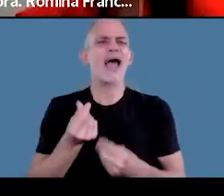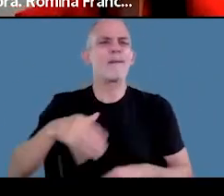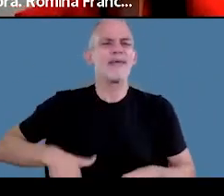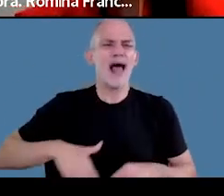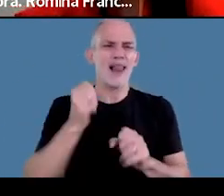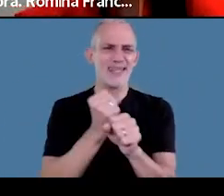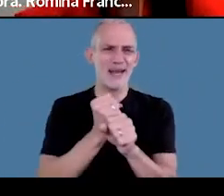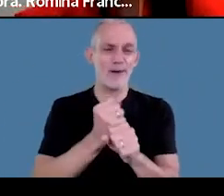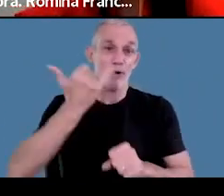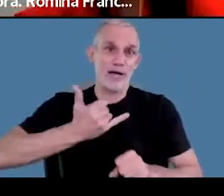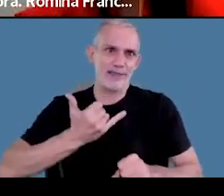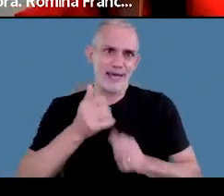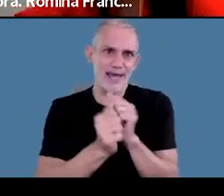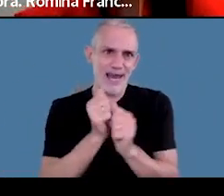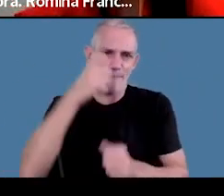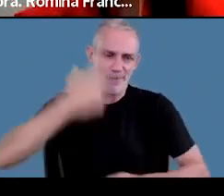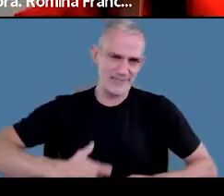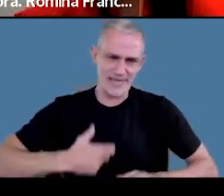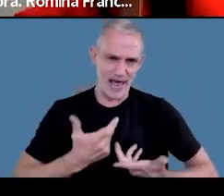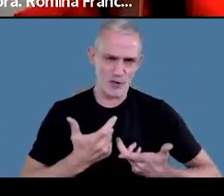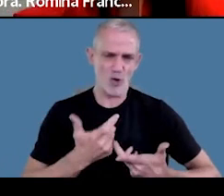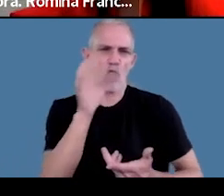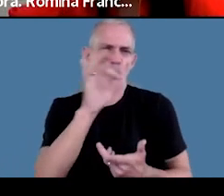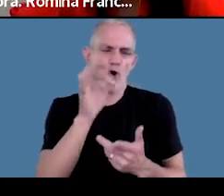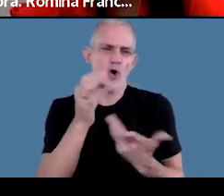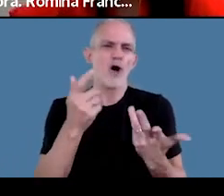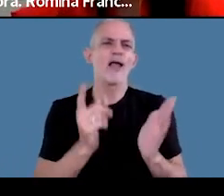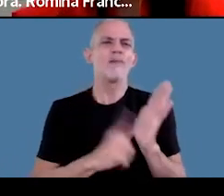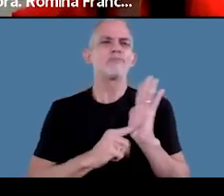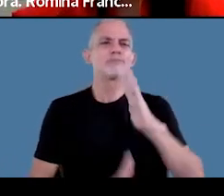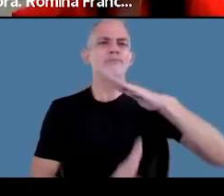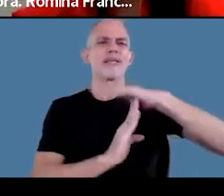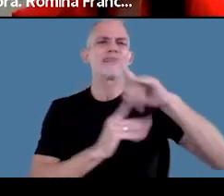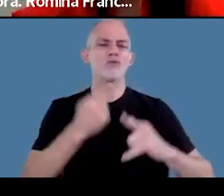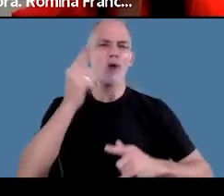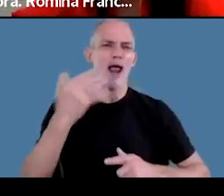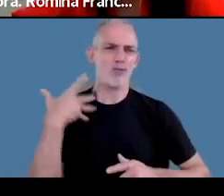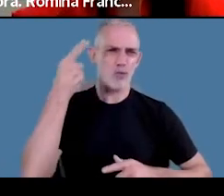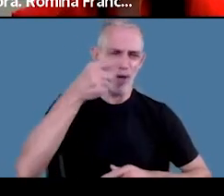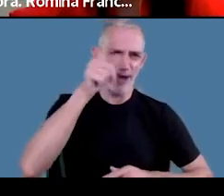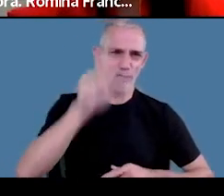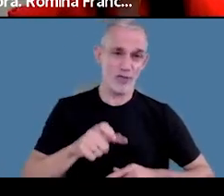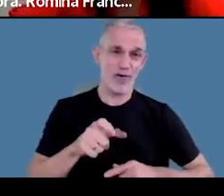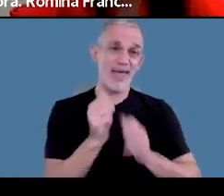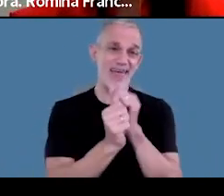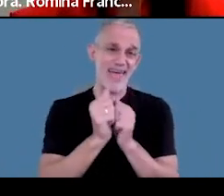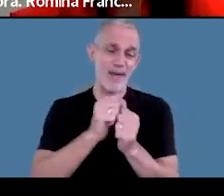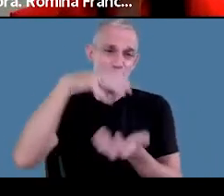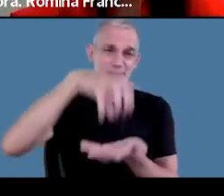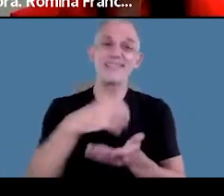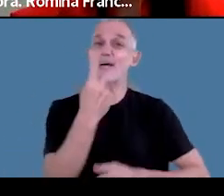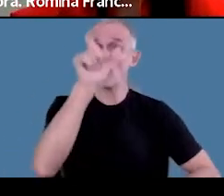posee el empresario o el titular de esta explotación